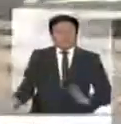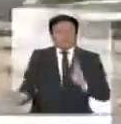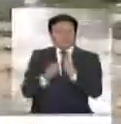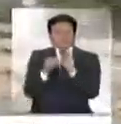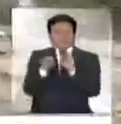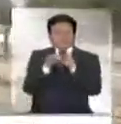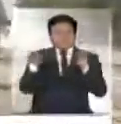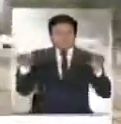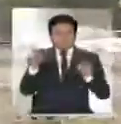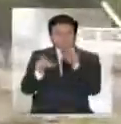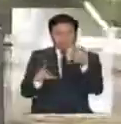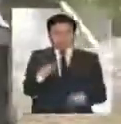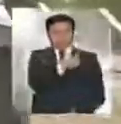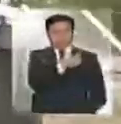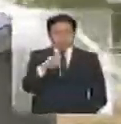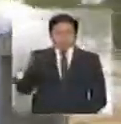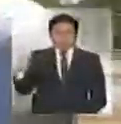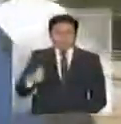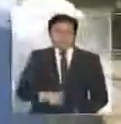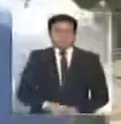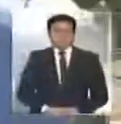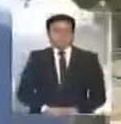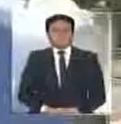una igualdad para todos.